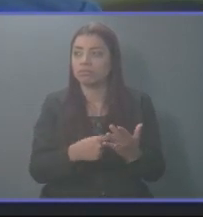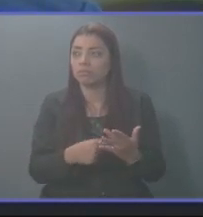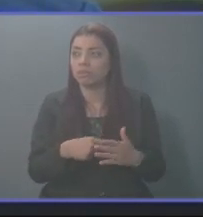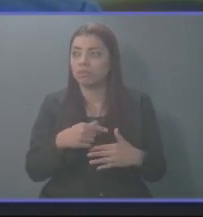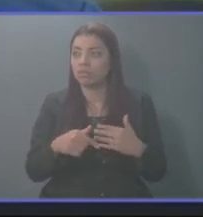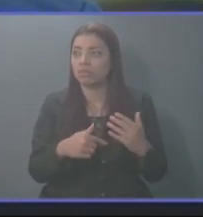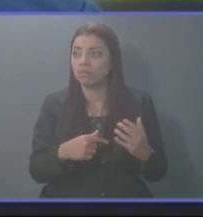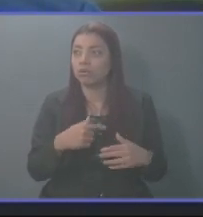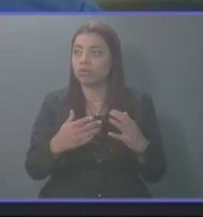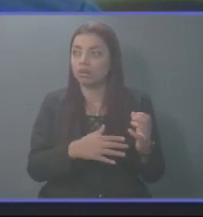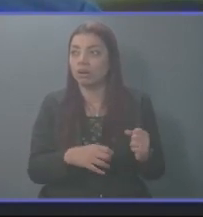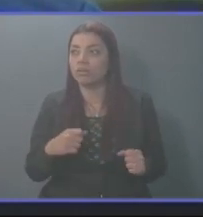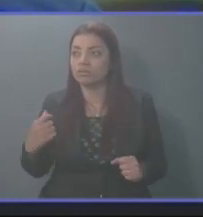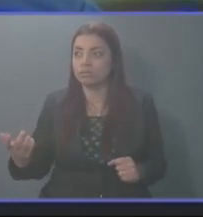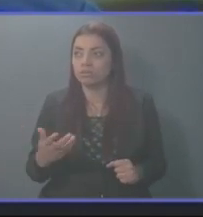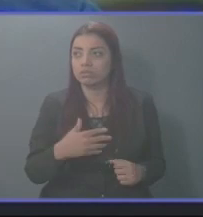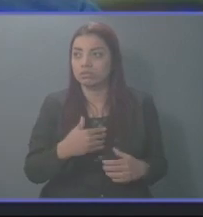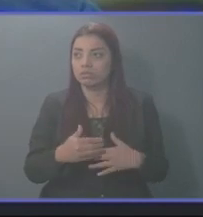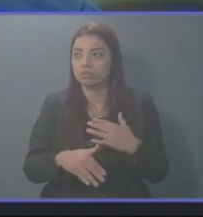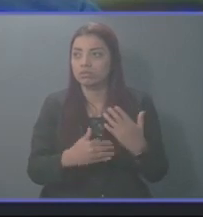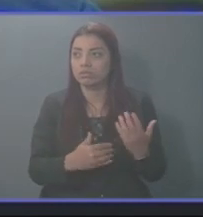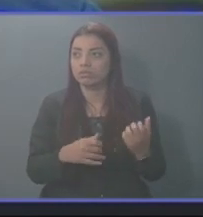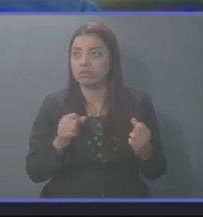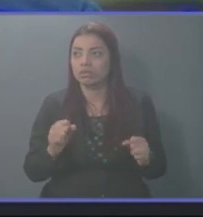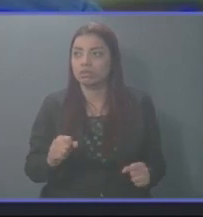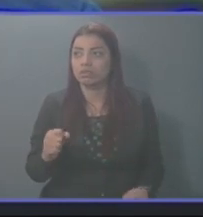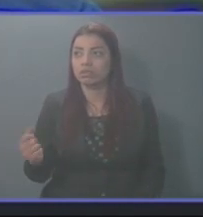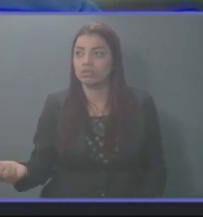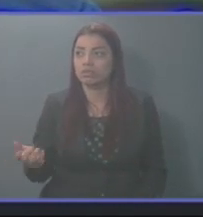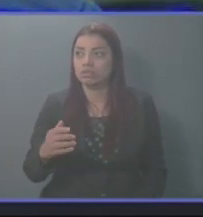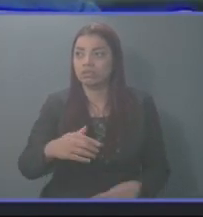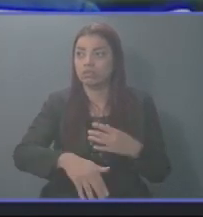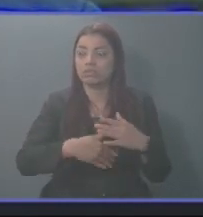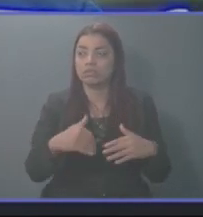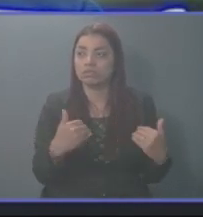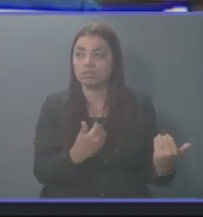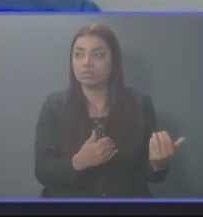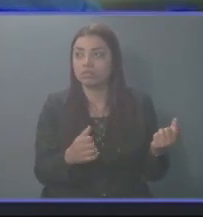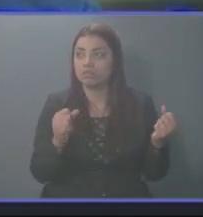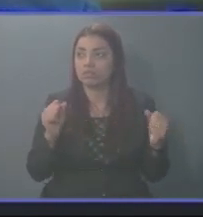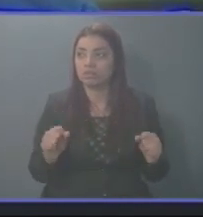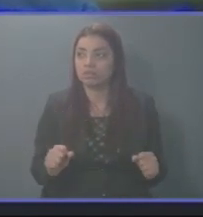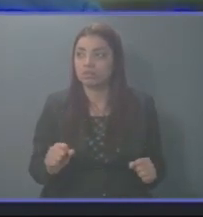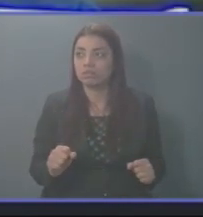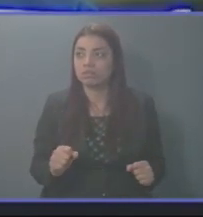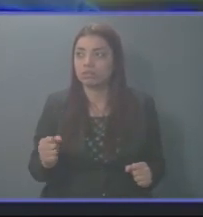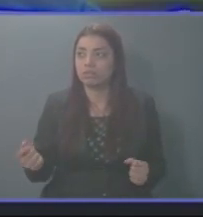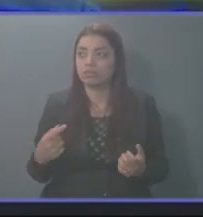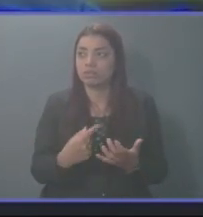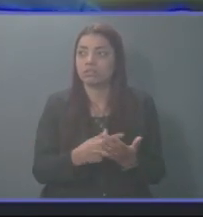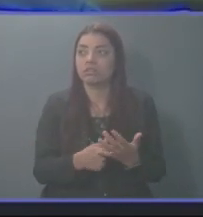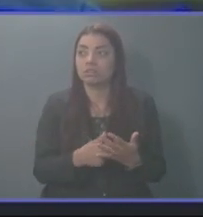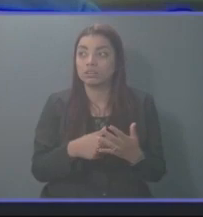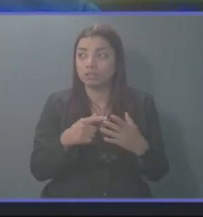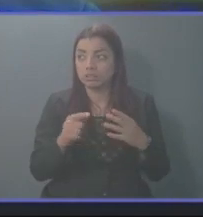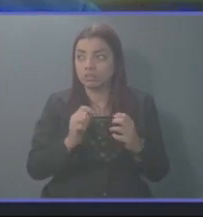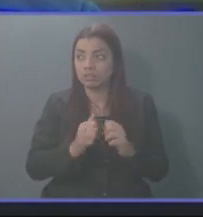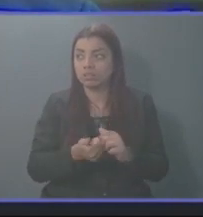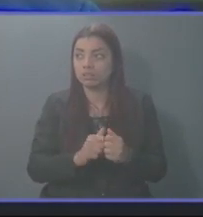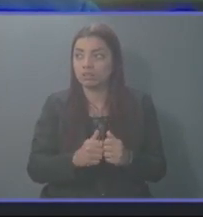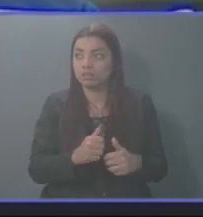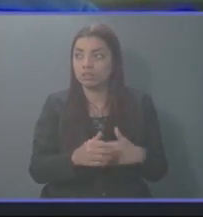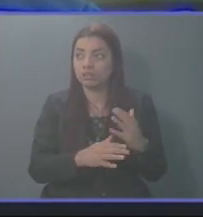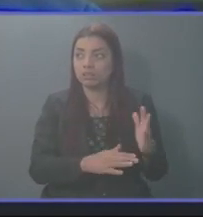se incorporan algunas definiciones a las que el Presidente de la República hace mención: deporte federado, no federado,